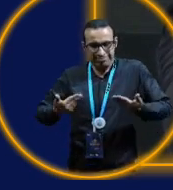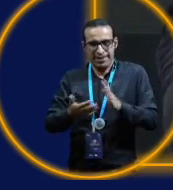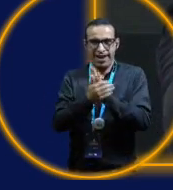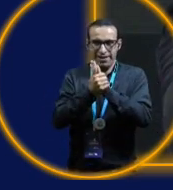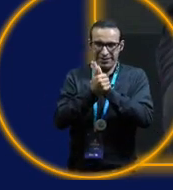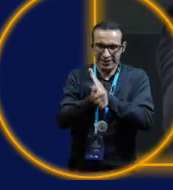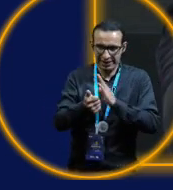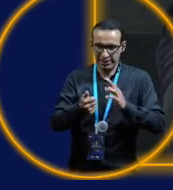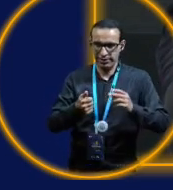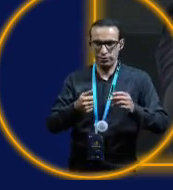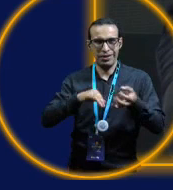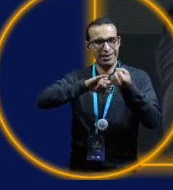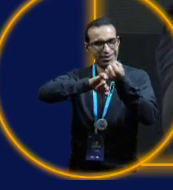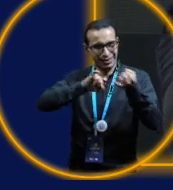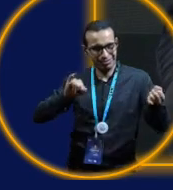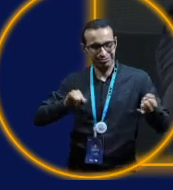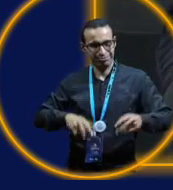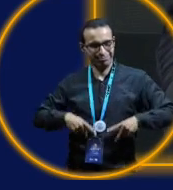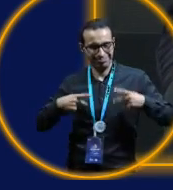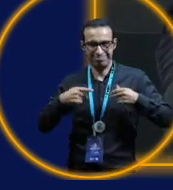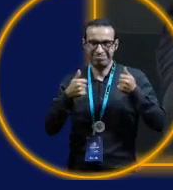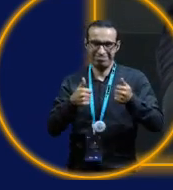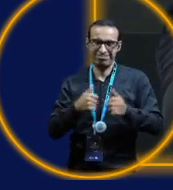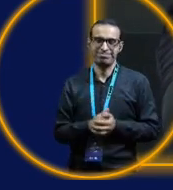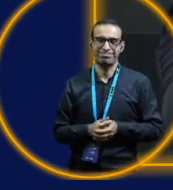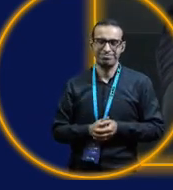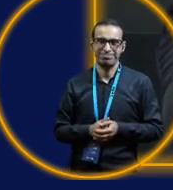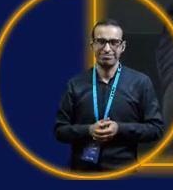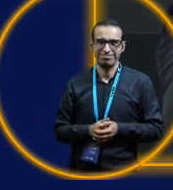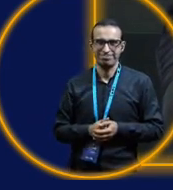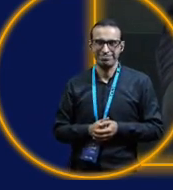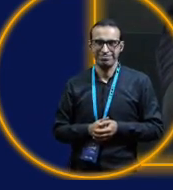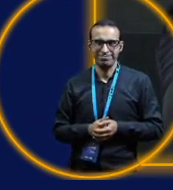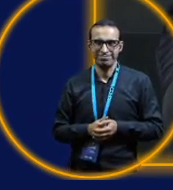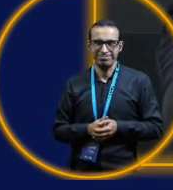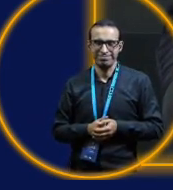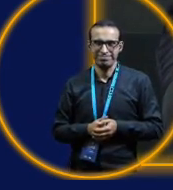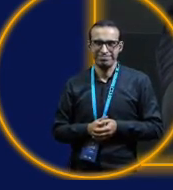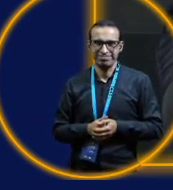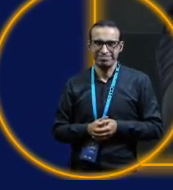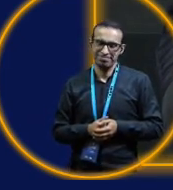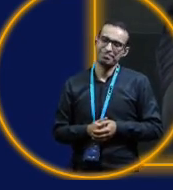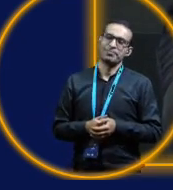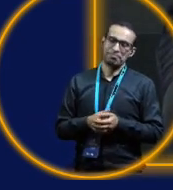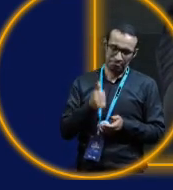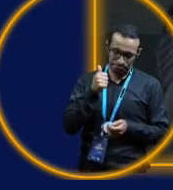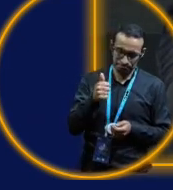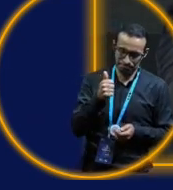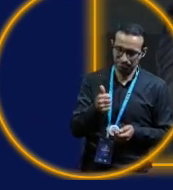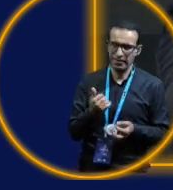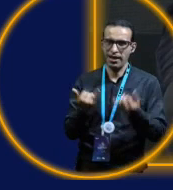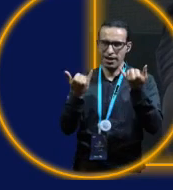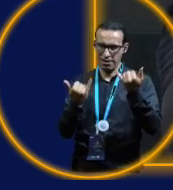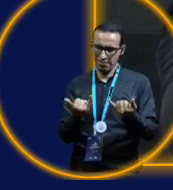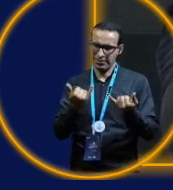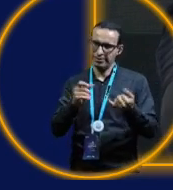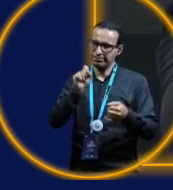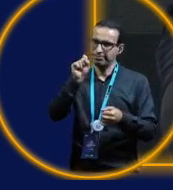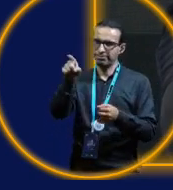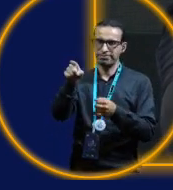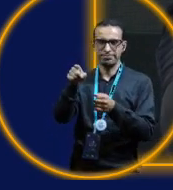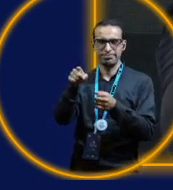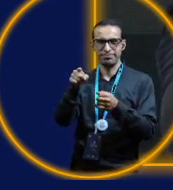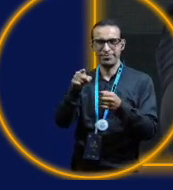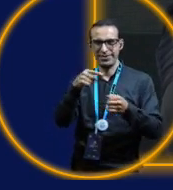propia vida pero creo que eso es lo que también nos retiene hablemos un poco sobre los artistas